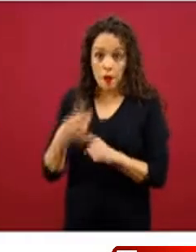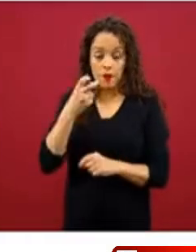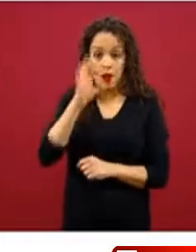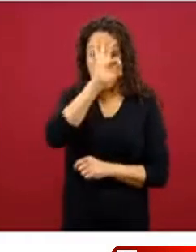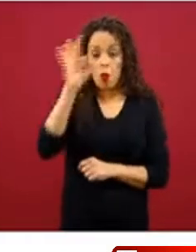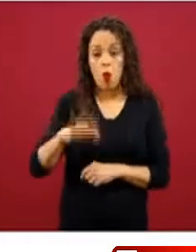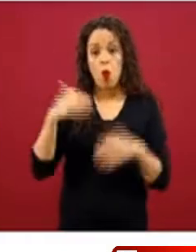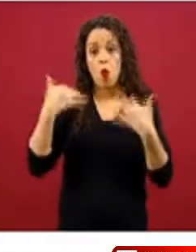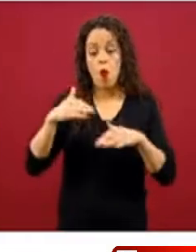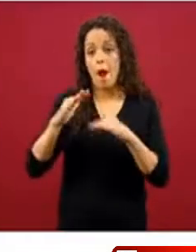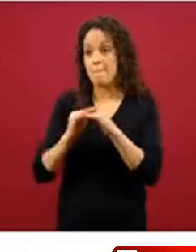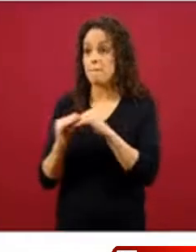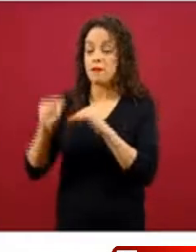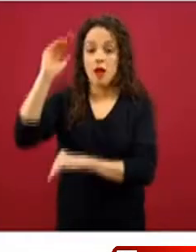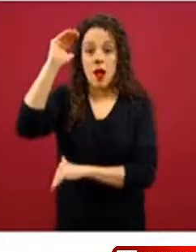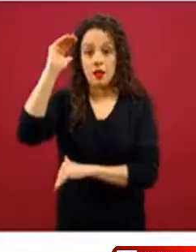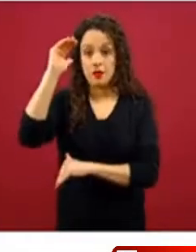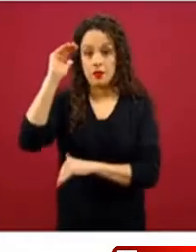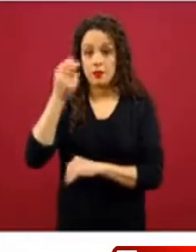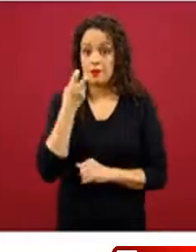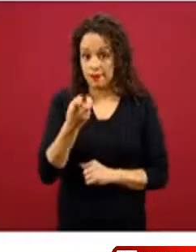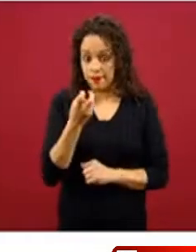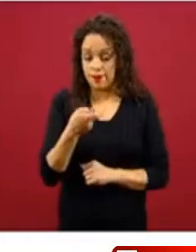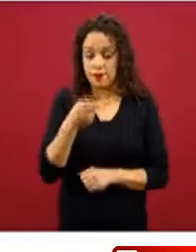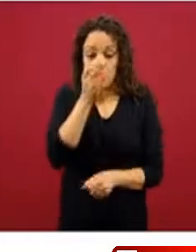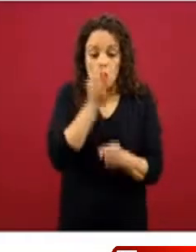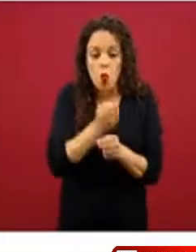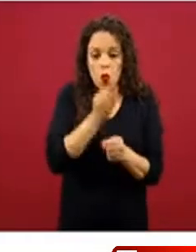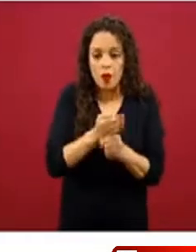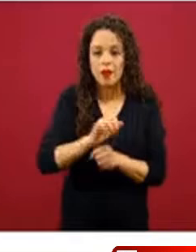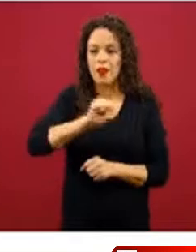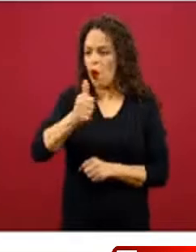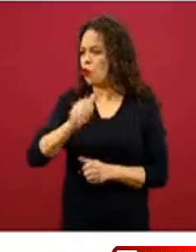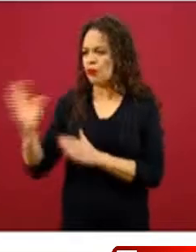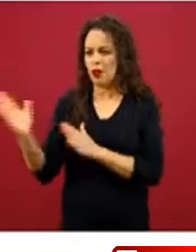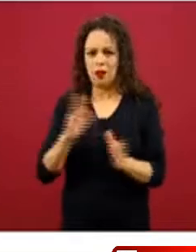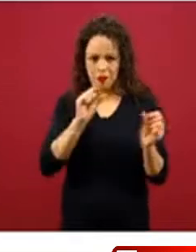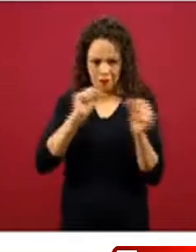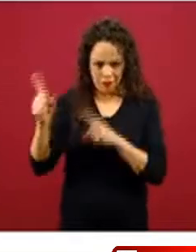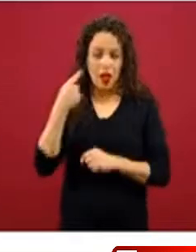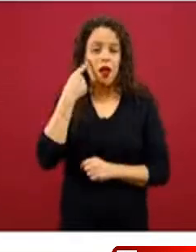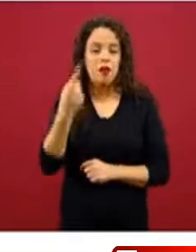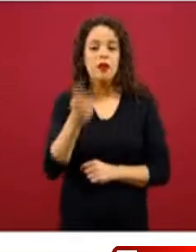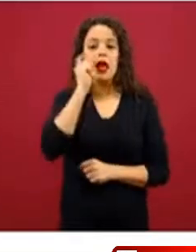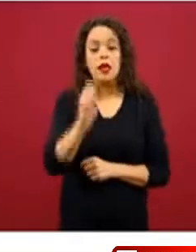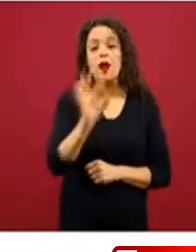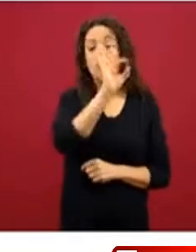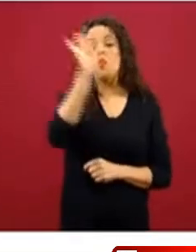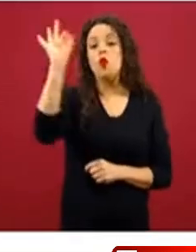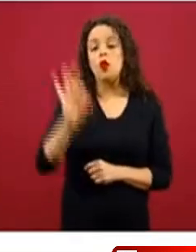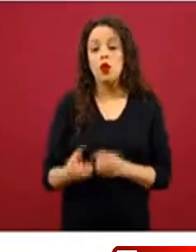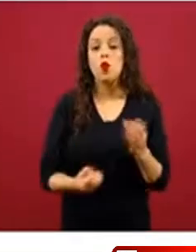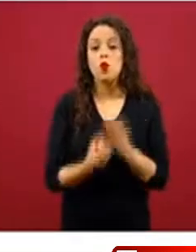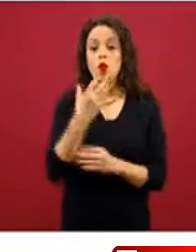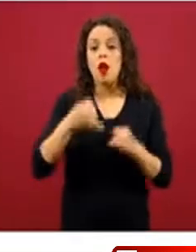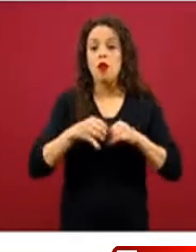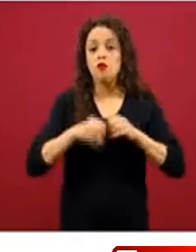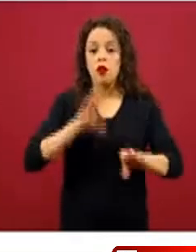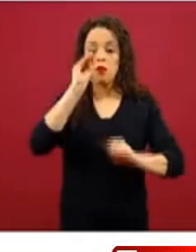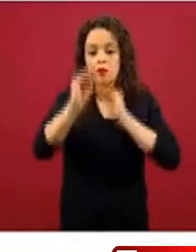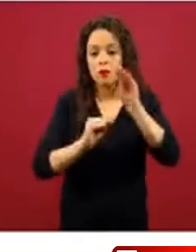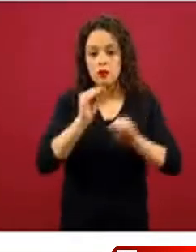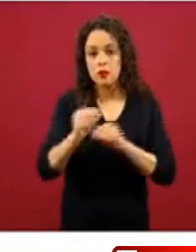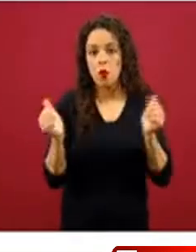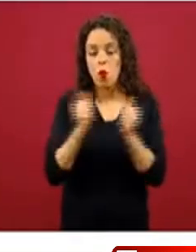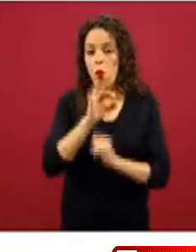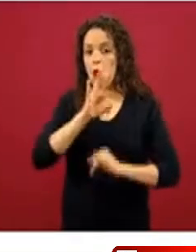más altos. Hoy día vamos a ver en unas diapositivas más la actualización de ese porcentaje para las últimas semanas,